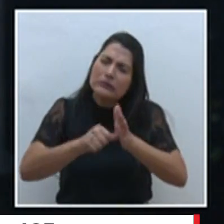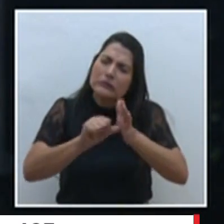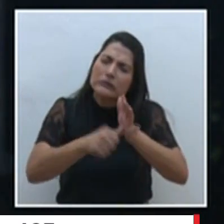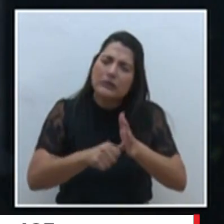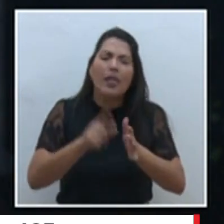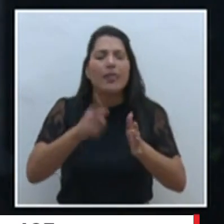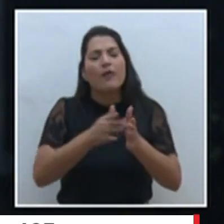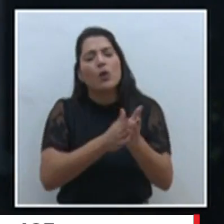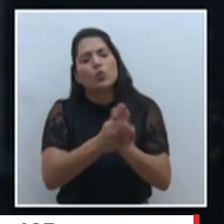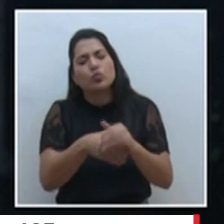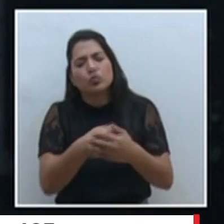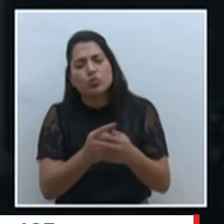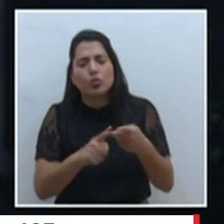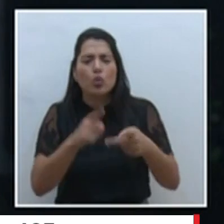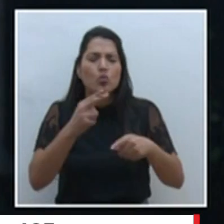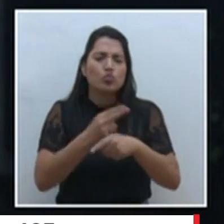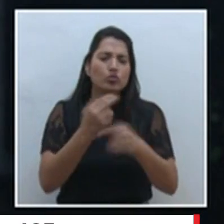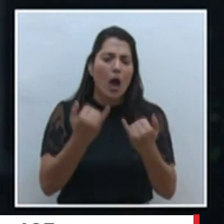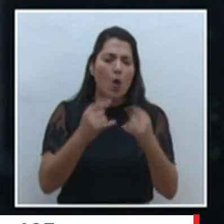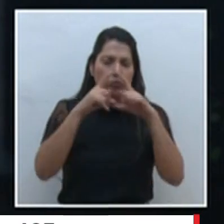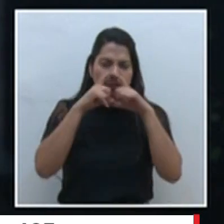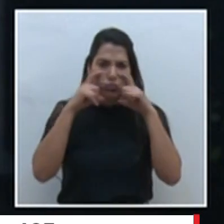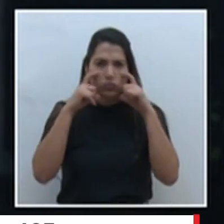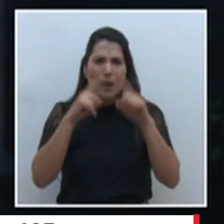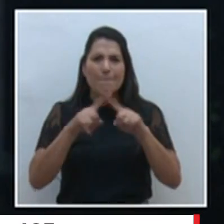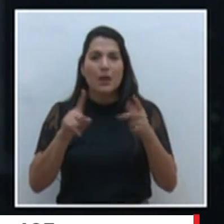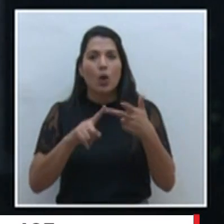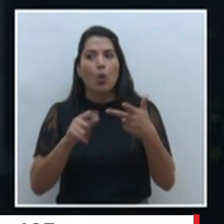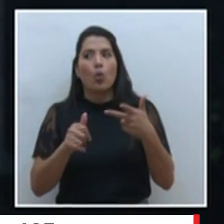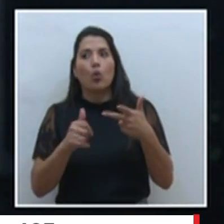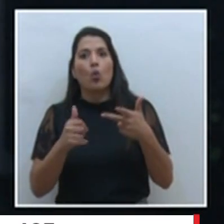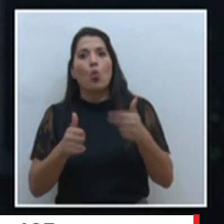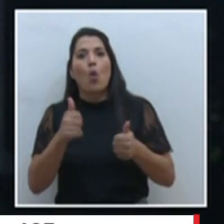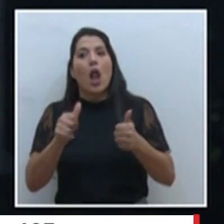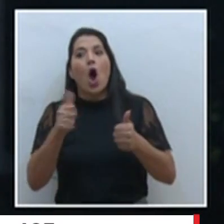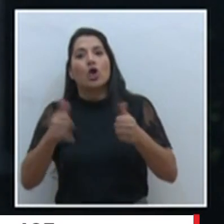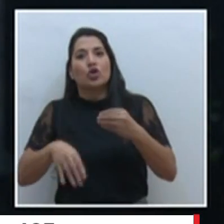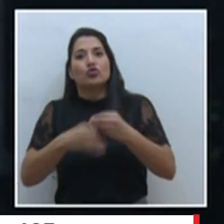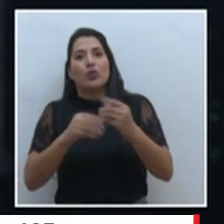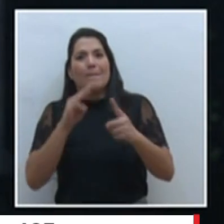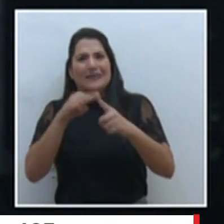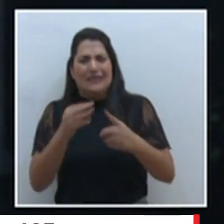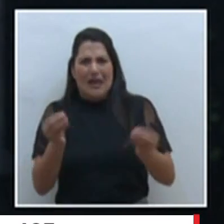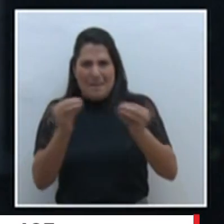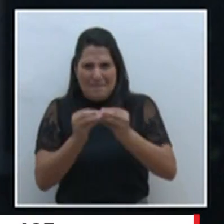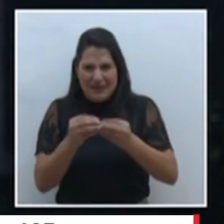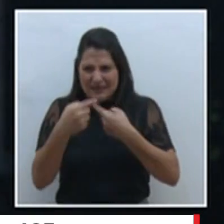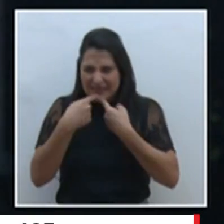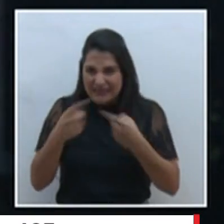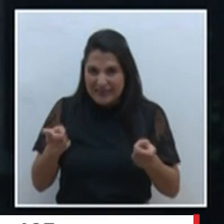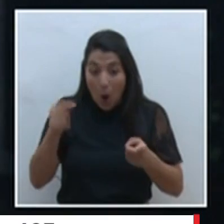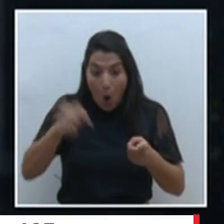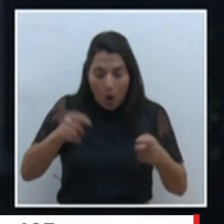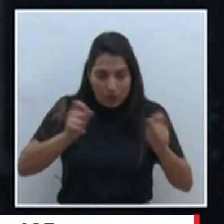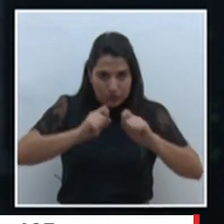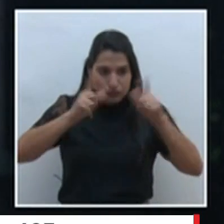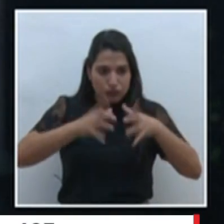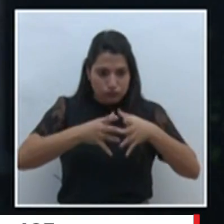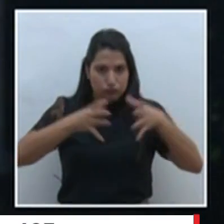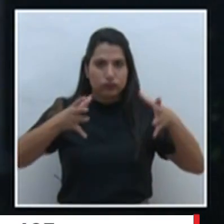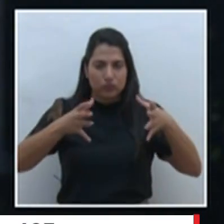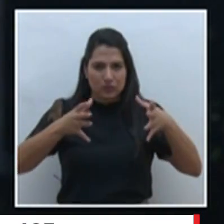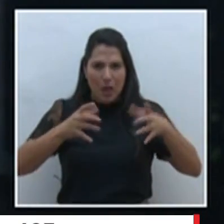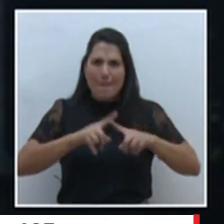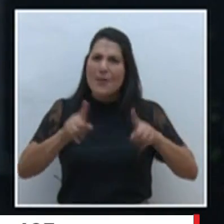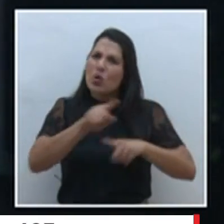de manos, en el uso de mascarillas ahora, pero ¿qué otro mensaje le pueden dar a la población? Porque efectivamente esta cifra hoy nos sorprende, pero ustedes